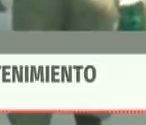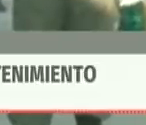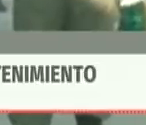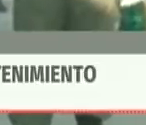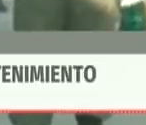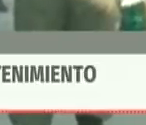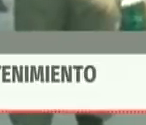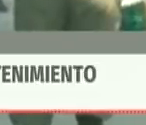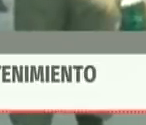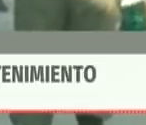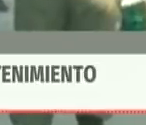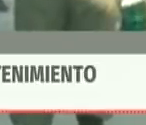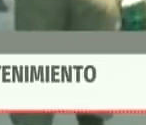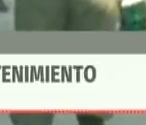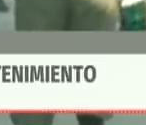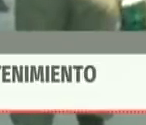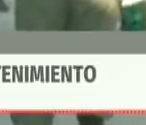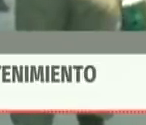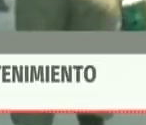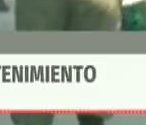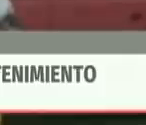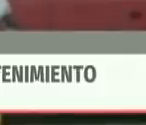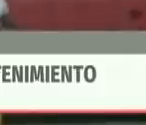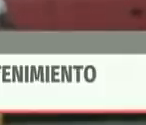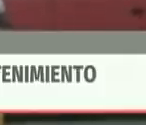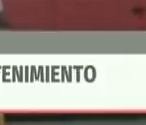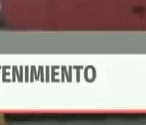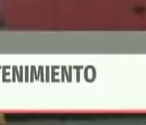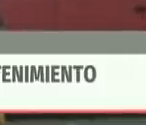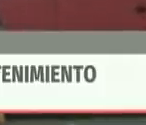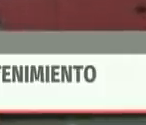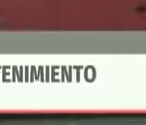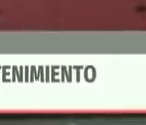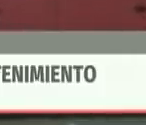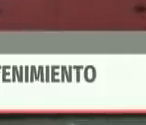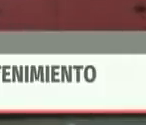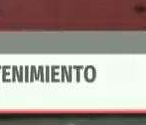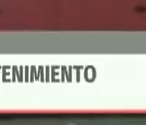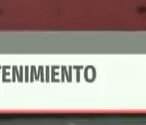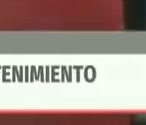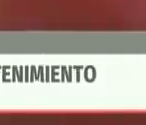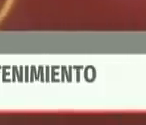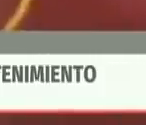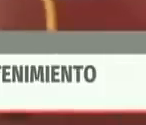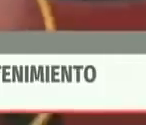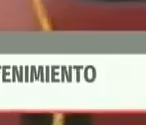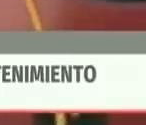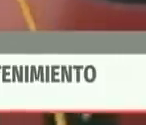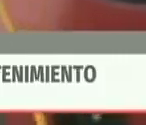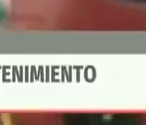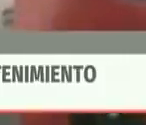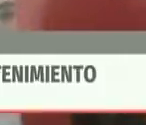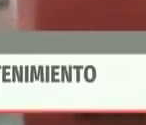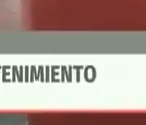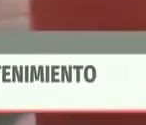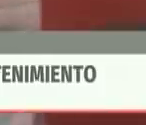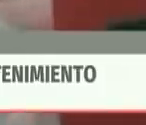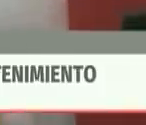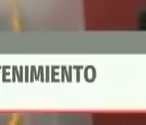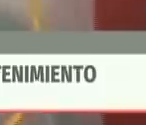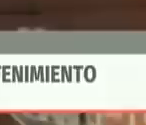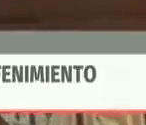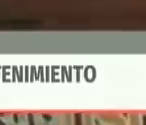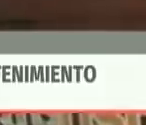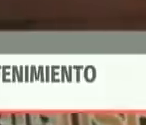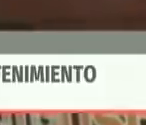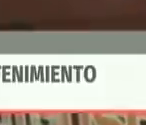y las medidas de desinfección. Desde que salen desde Transbarca y llegan, se le cumple con el plan